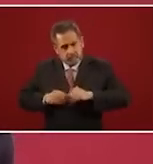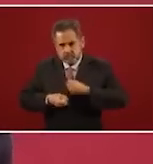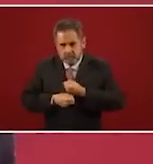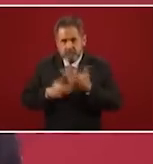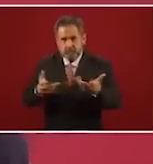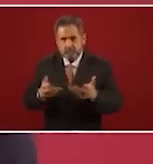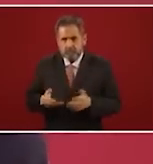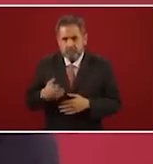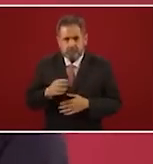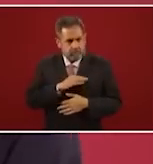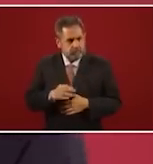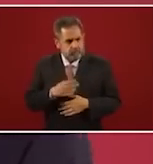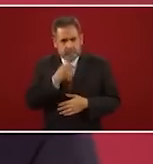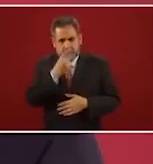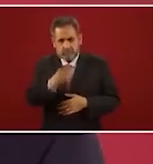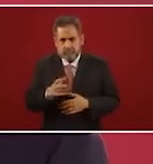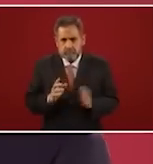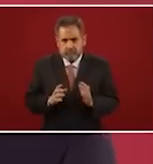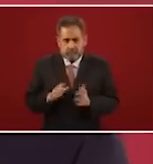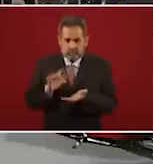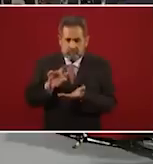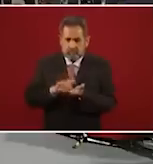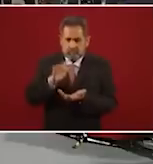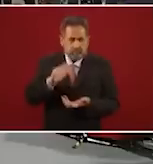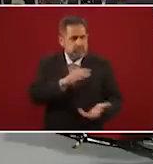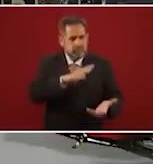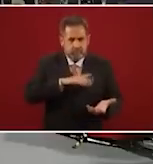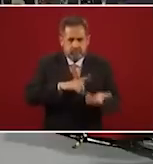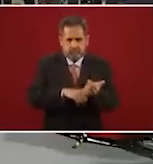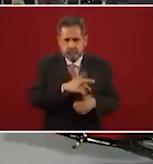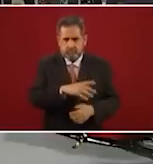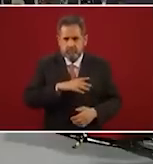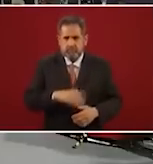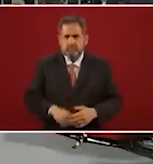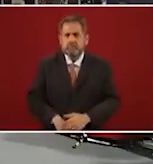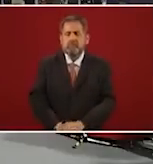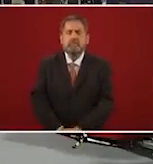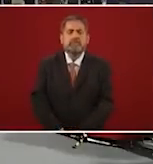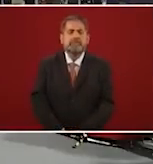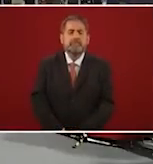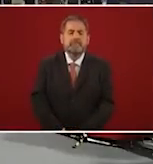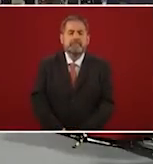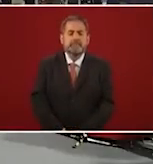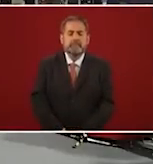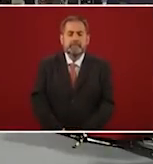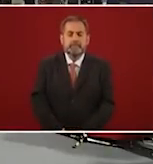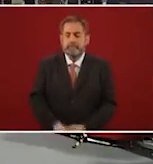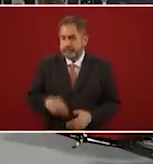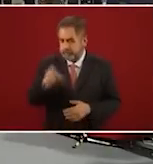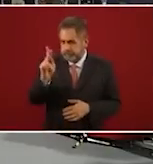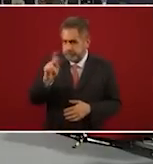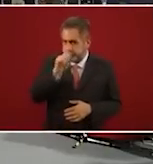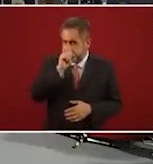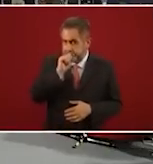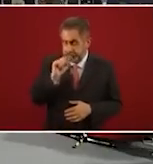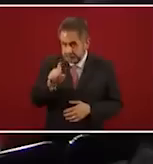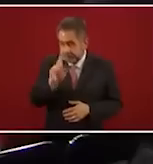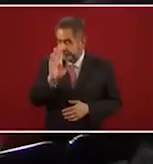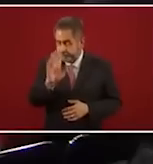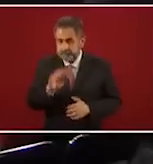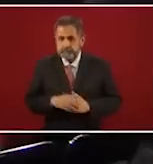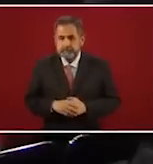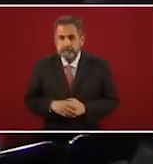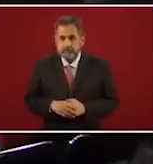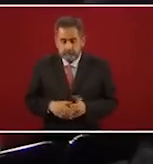O sea, yo les puedo garantizar que el medicamento está ahí, ¿sí? A ver, espera. Pero no solo eso, no solo eso.